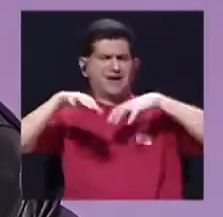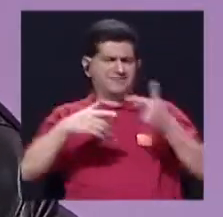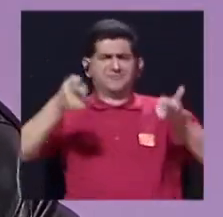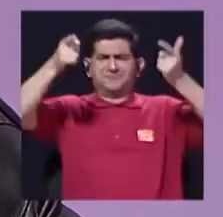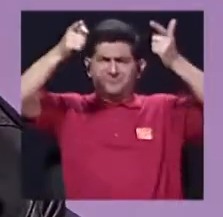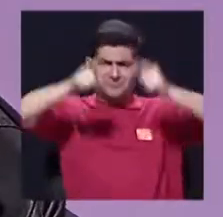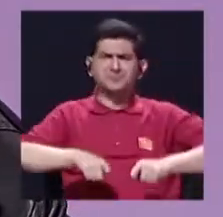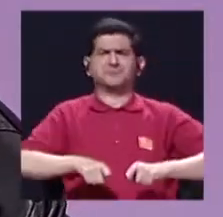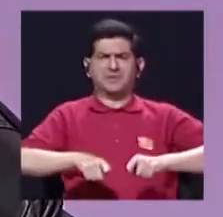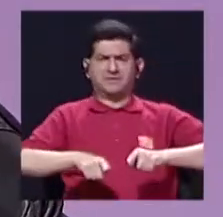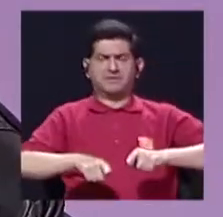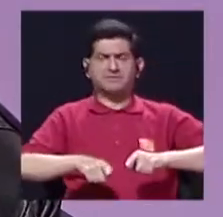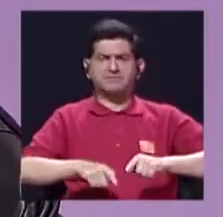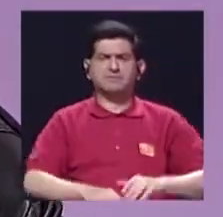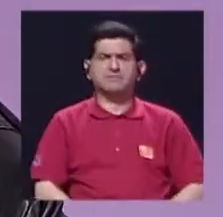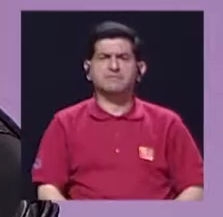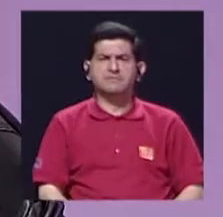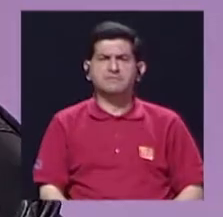dio,